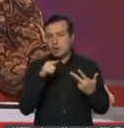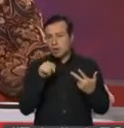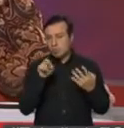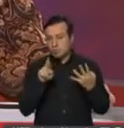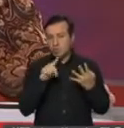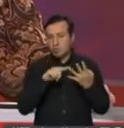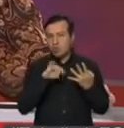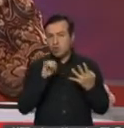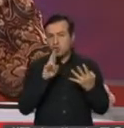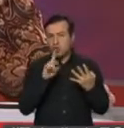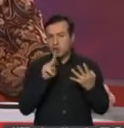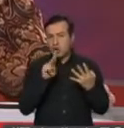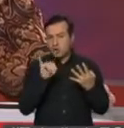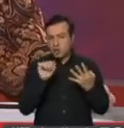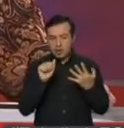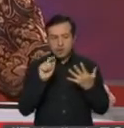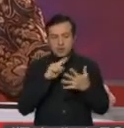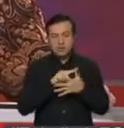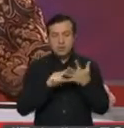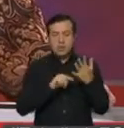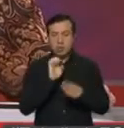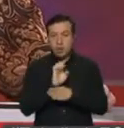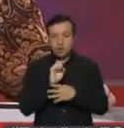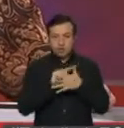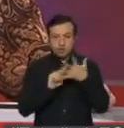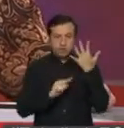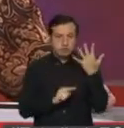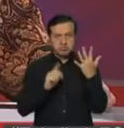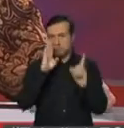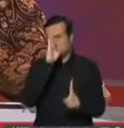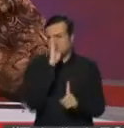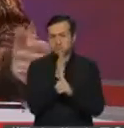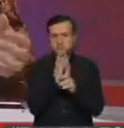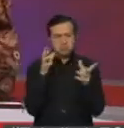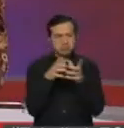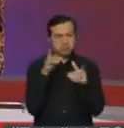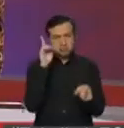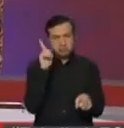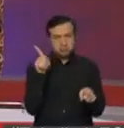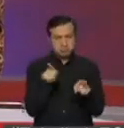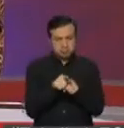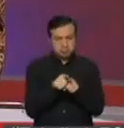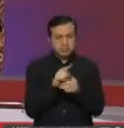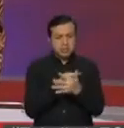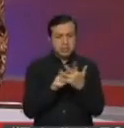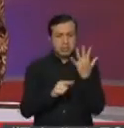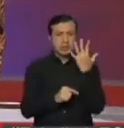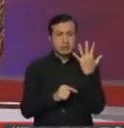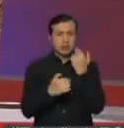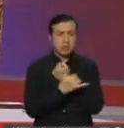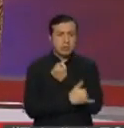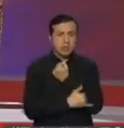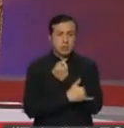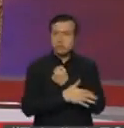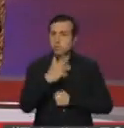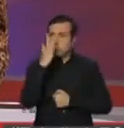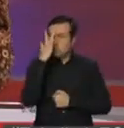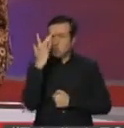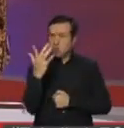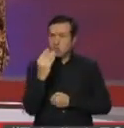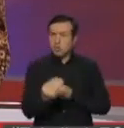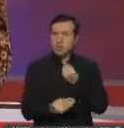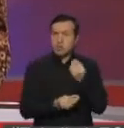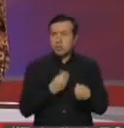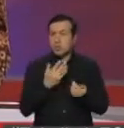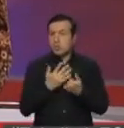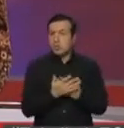usted ya lo mencionó, también nuestro país. ¿Cuál es el objetivo principal de haberse reunido estas 5 naciones y, sobre todo, cómo van a